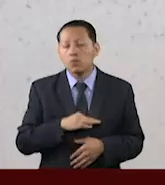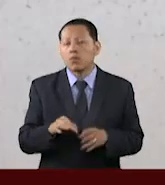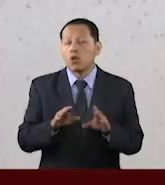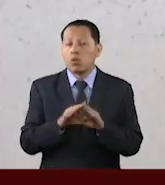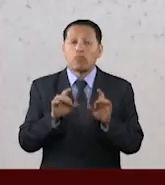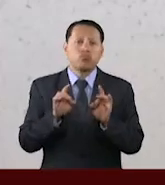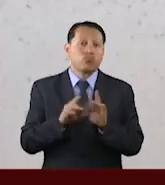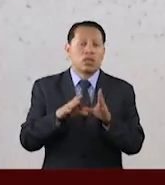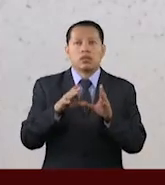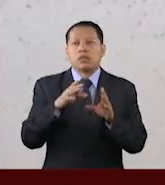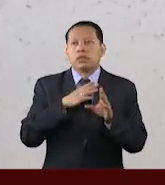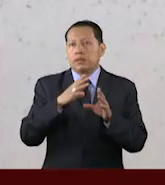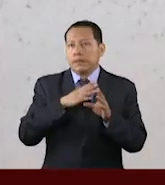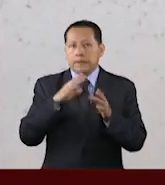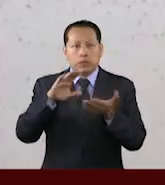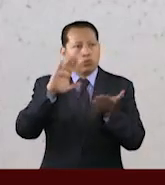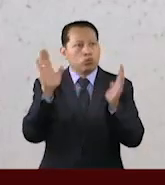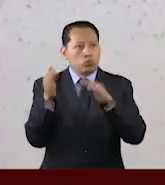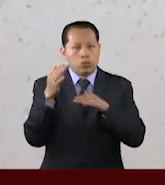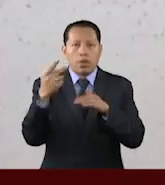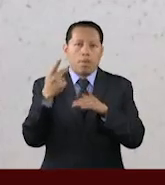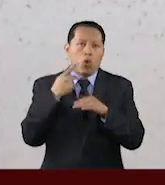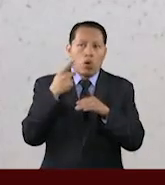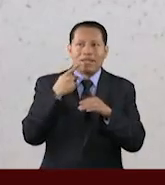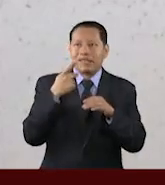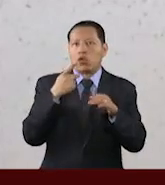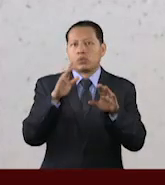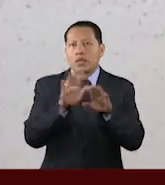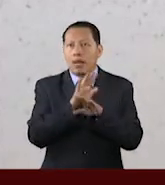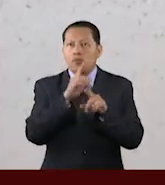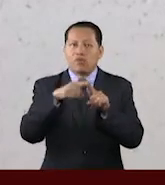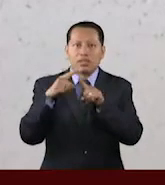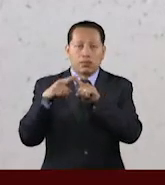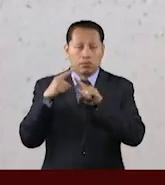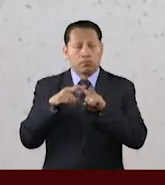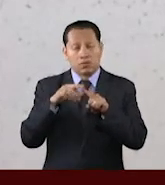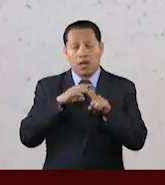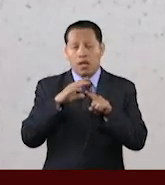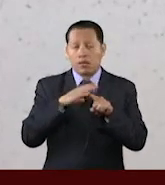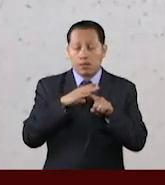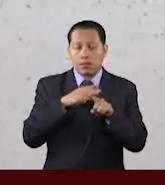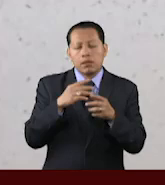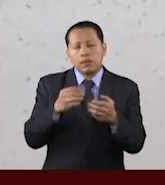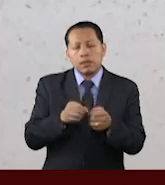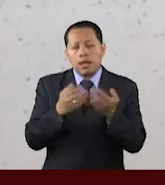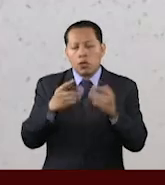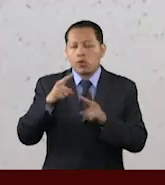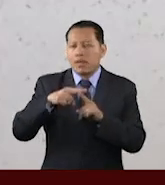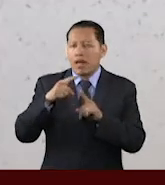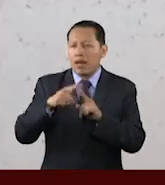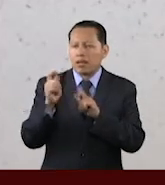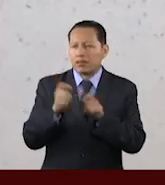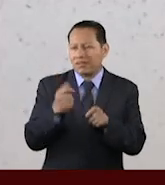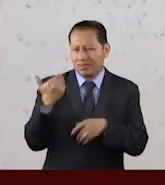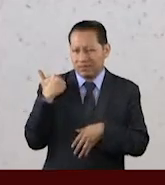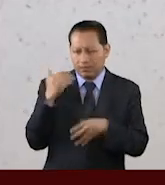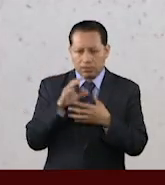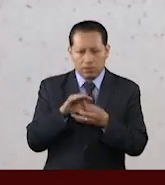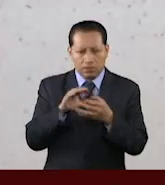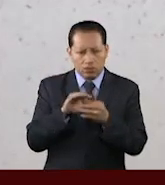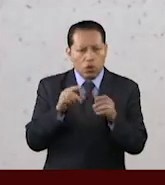geopolíticos importantes que se viven a nivel mundial y por supuesto las tareas como ya bien se comentaron aquí de